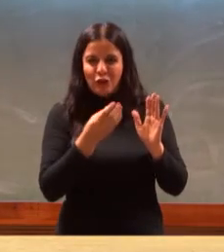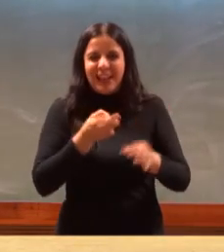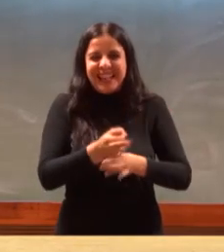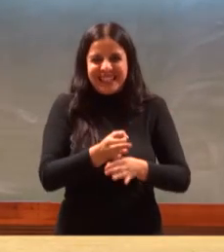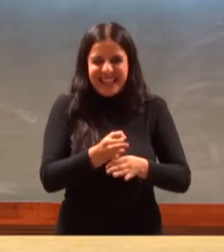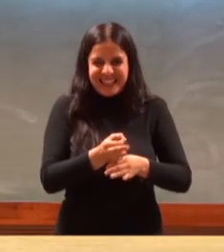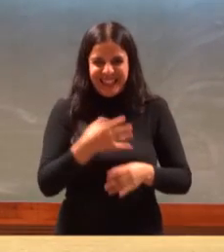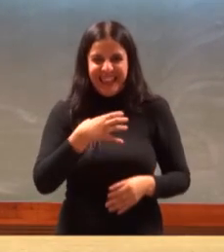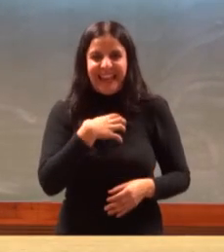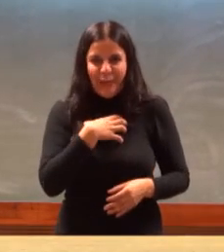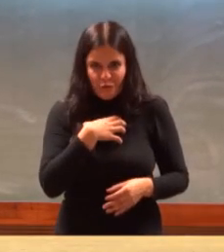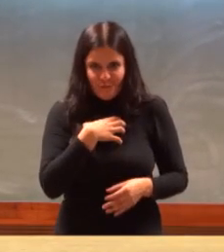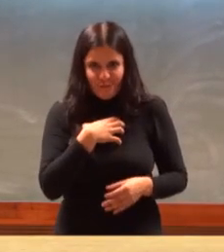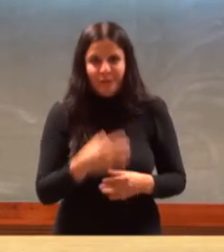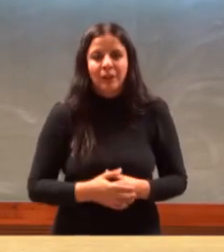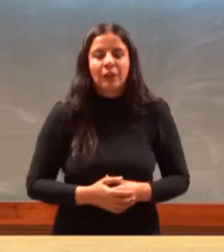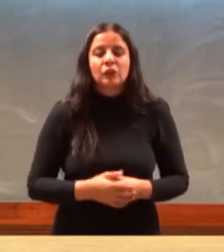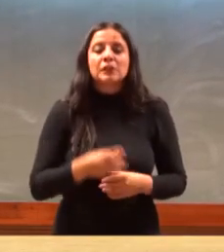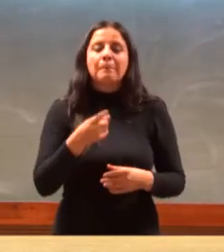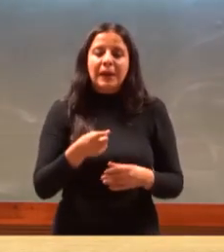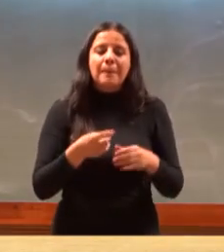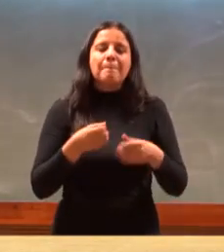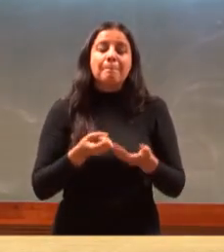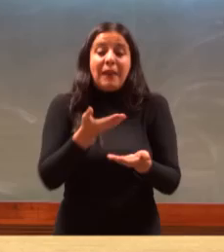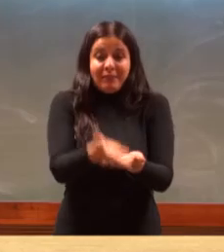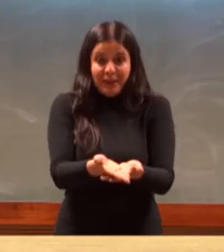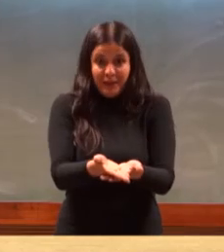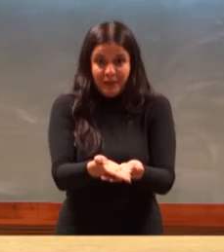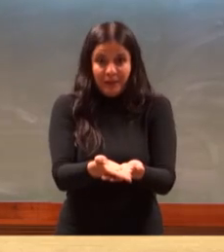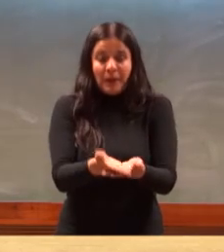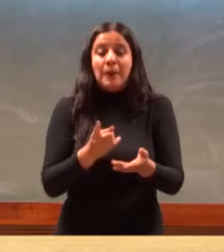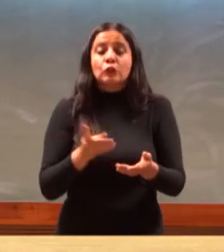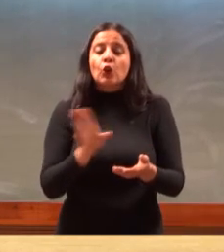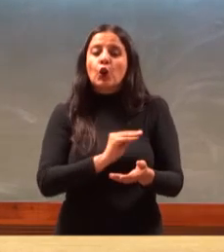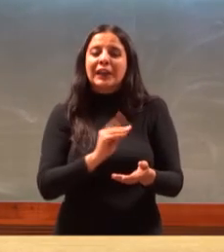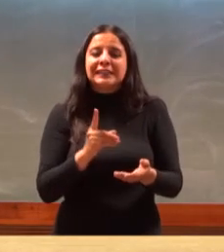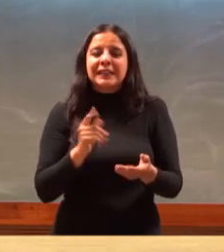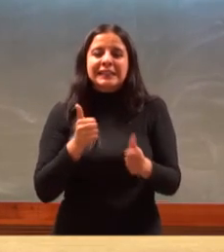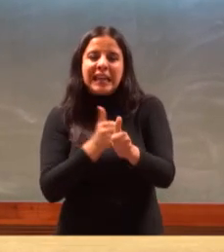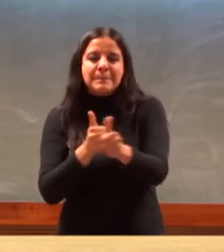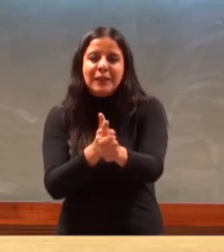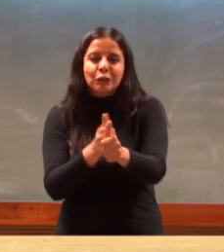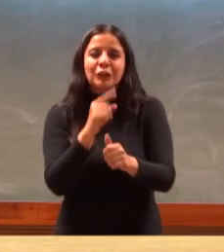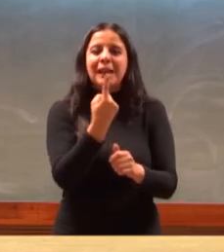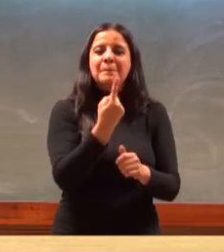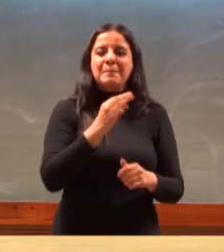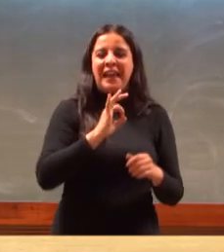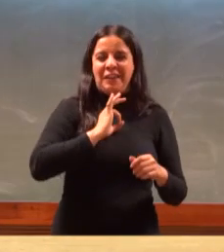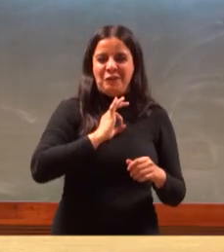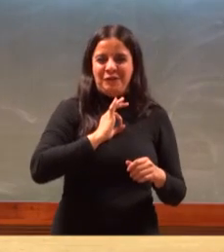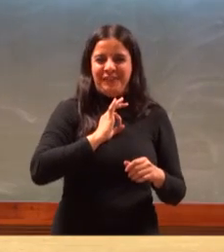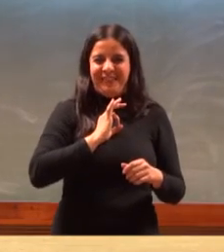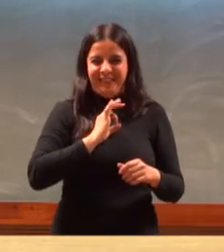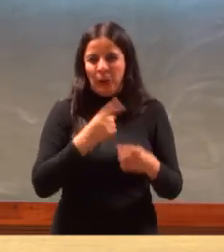para plantear políticas integrales de inclusión de y de seguimiento de los primeros años También estamos planteando propuestas evaluar